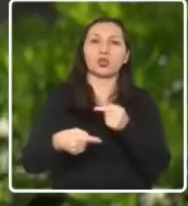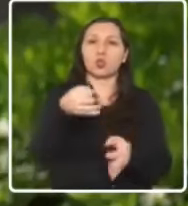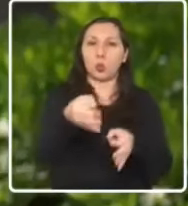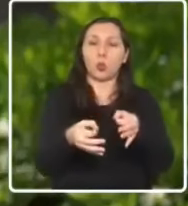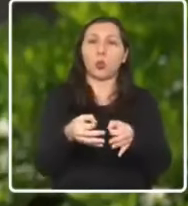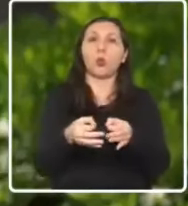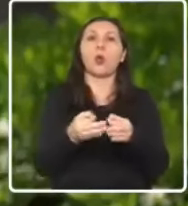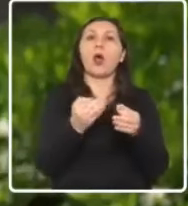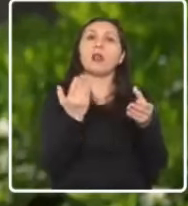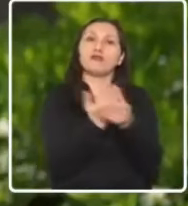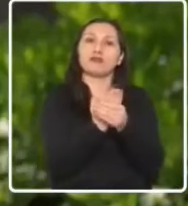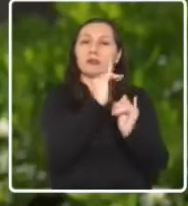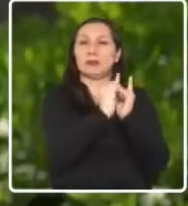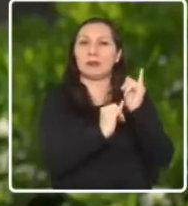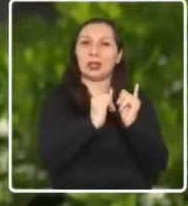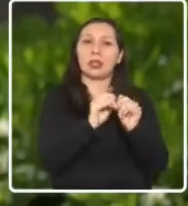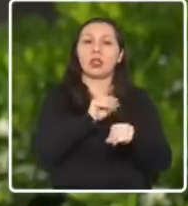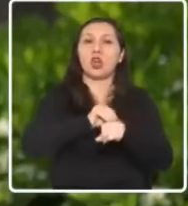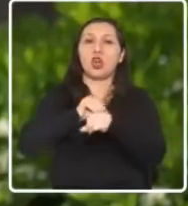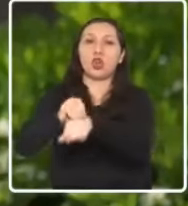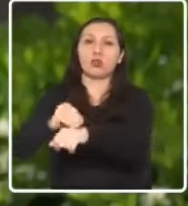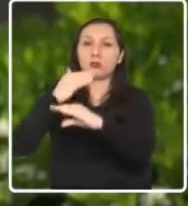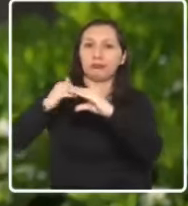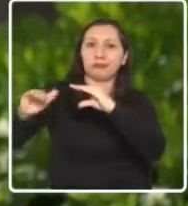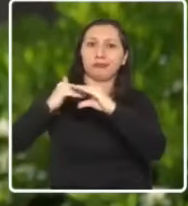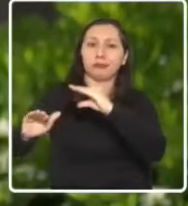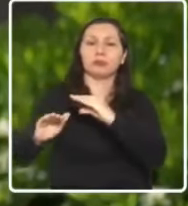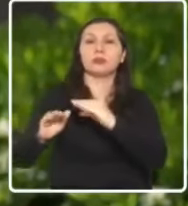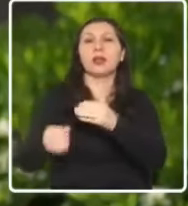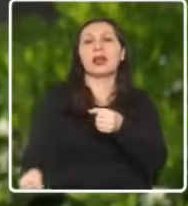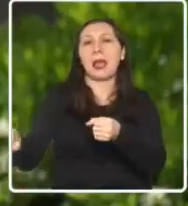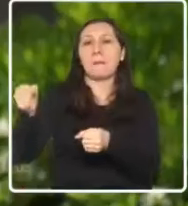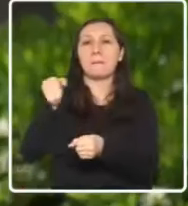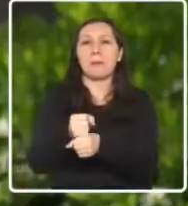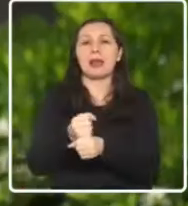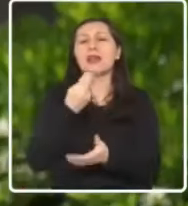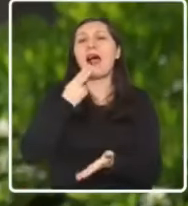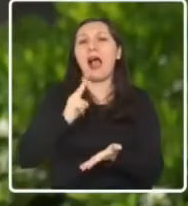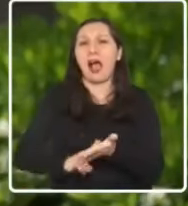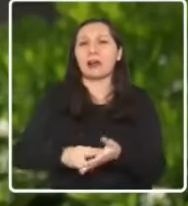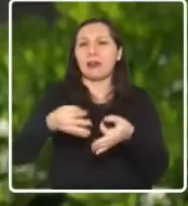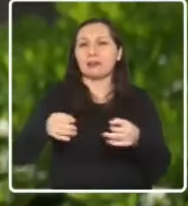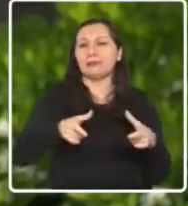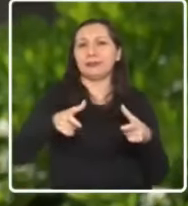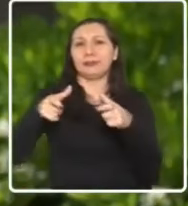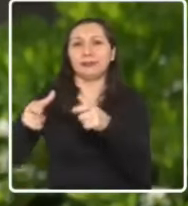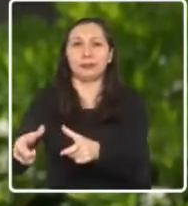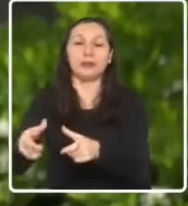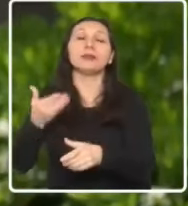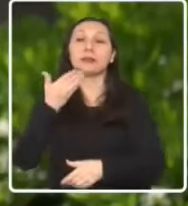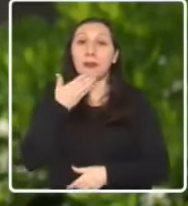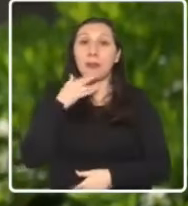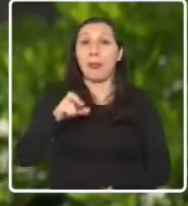través de expediente electrónico, notificaciones por vía de correo electrónico en lugar de carta certificada. Y en el